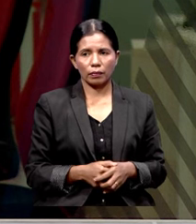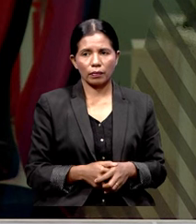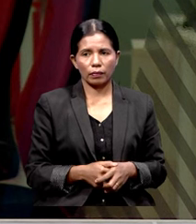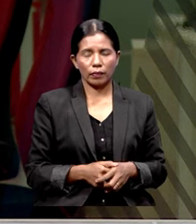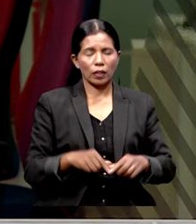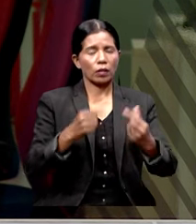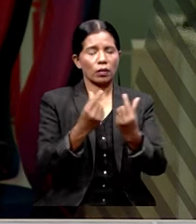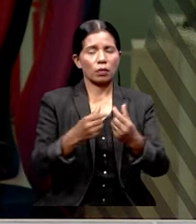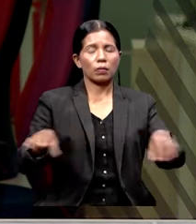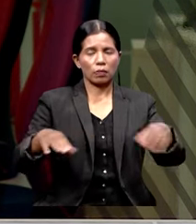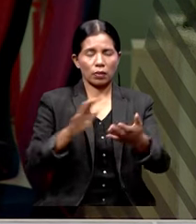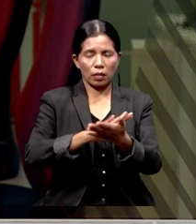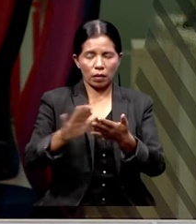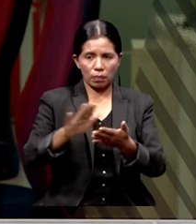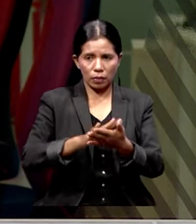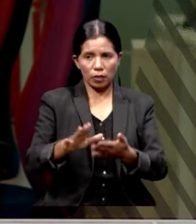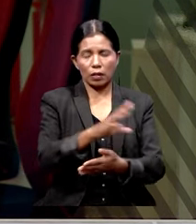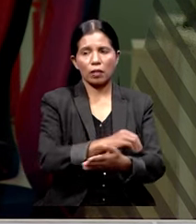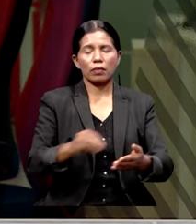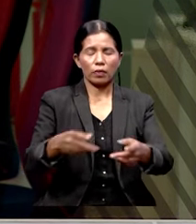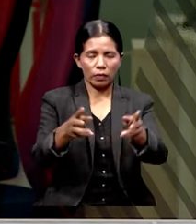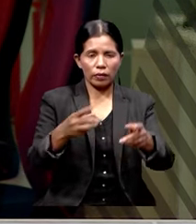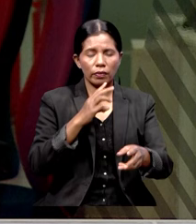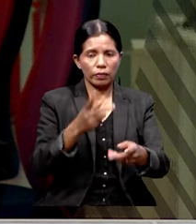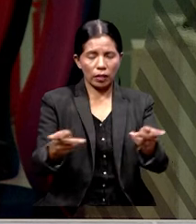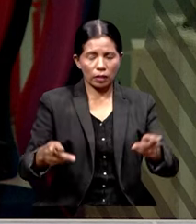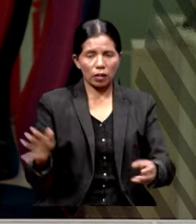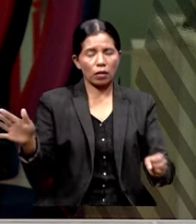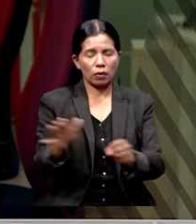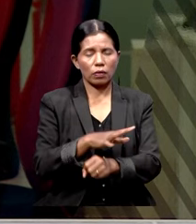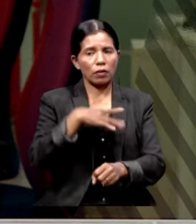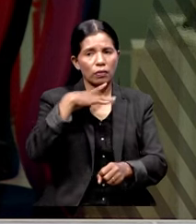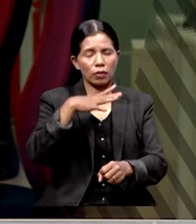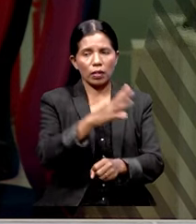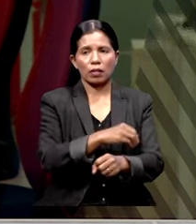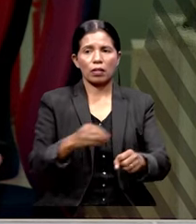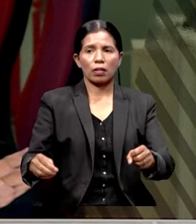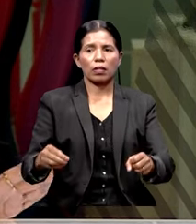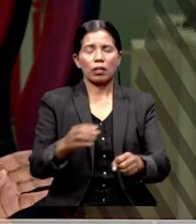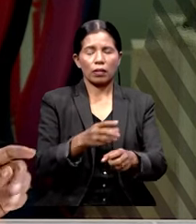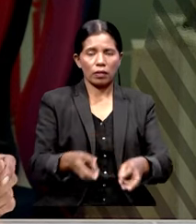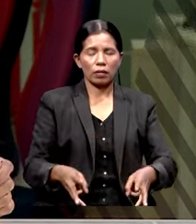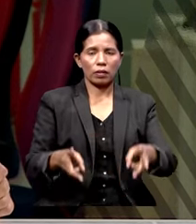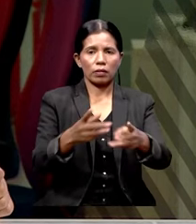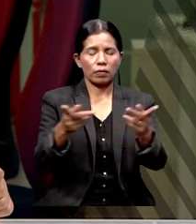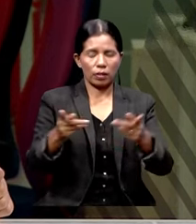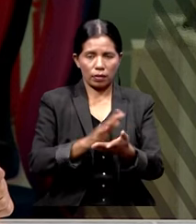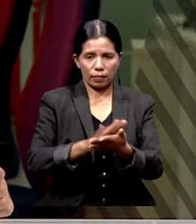Equipa Serviço Limpeza Esgoto, Rua Mosfaleta Nebenacono, Ofuere Arredores, Campumbaro, Torrotunda, Nicolau